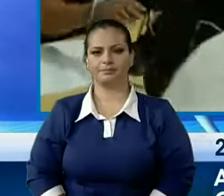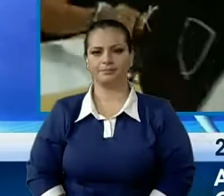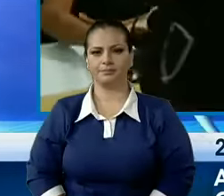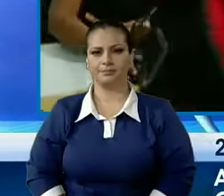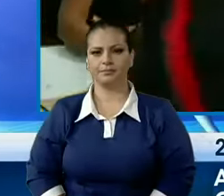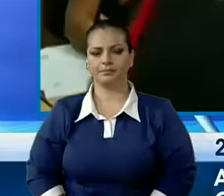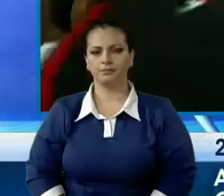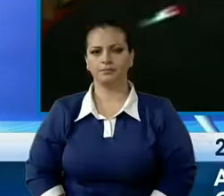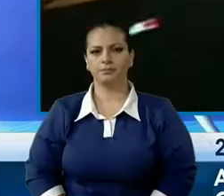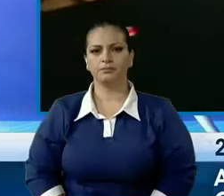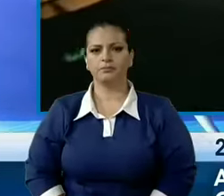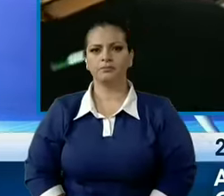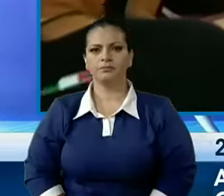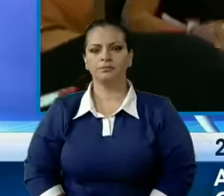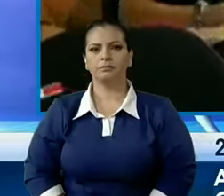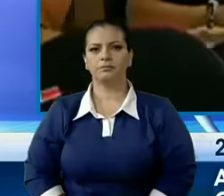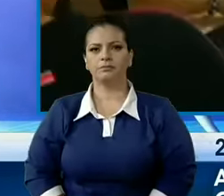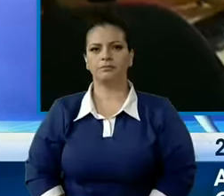al corte.